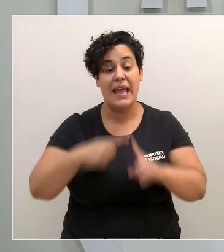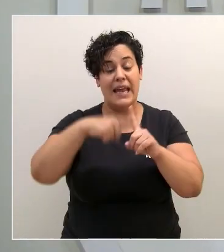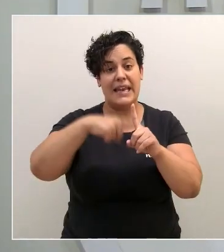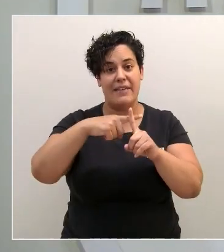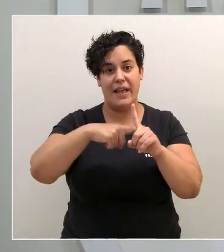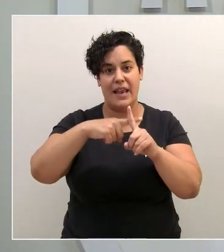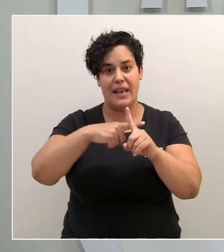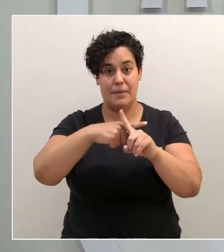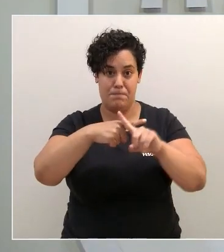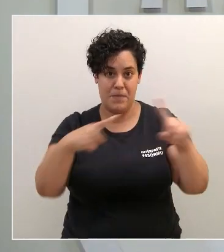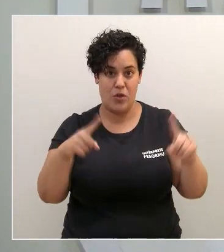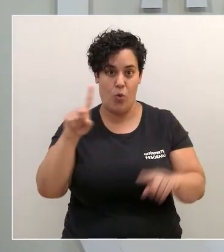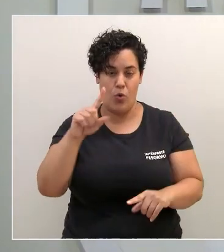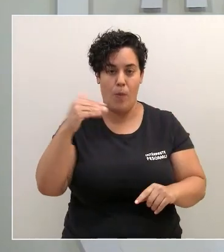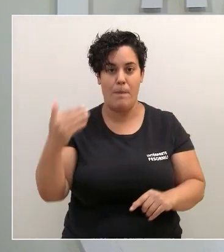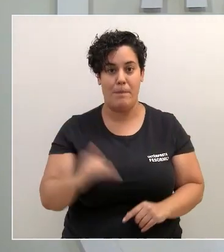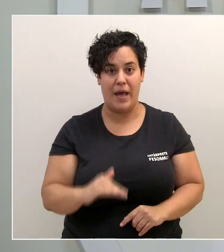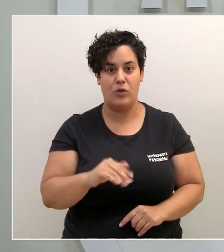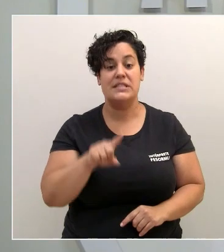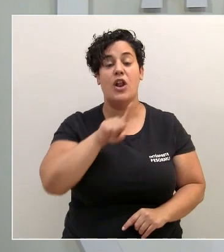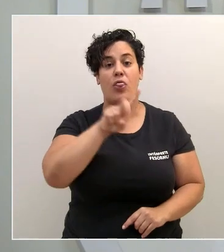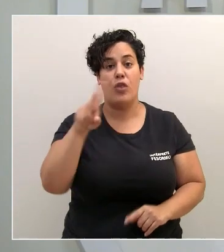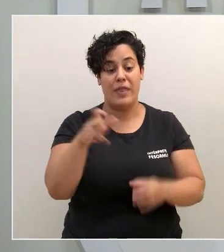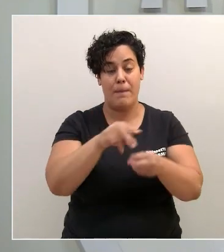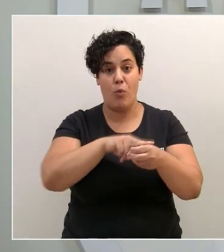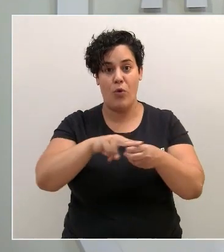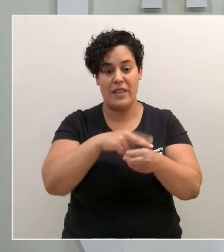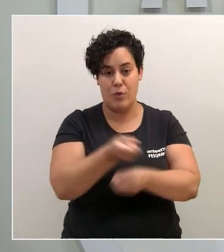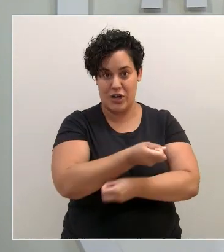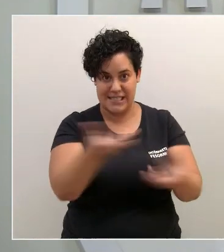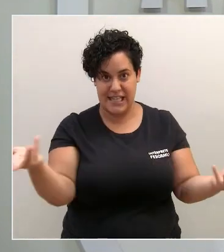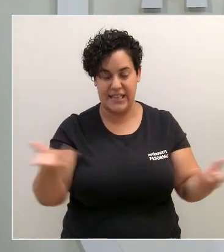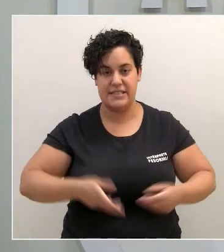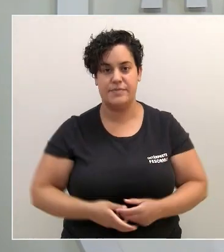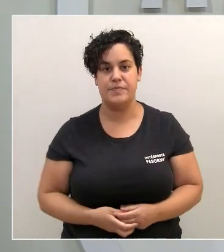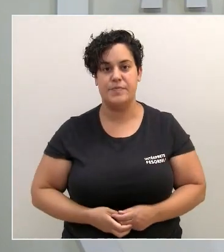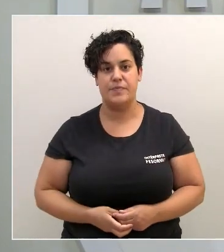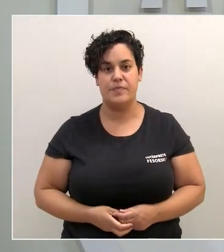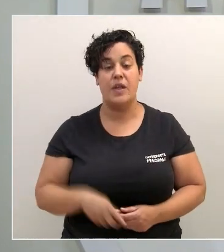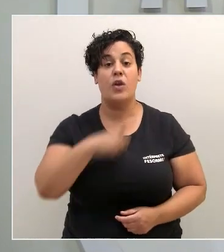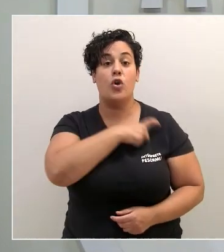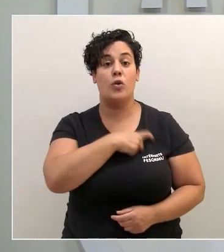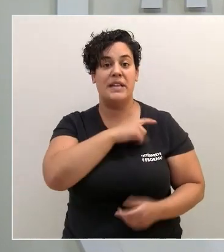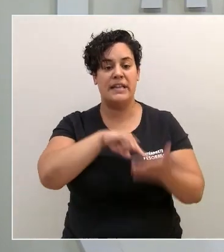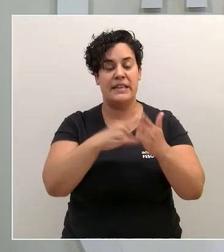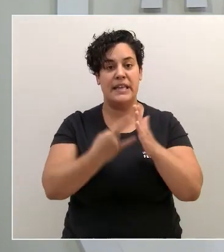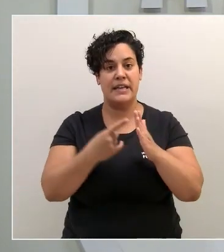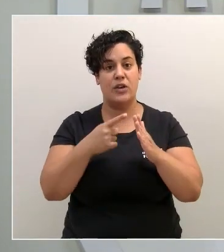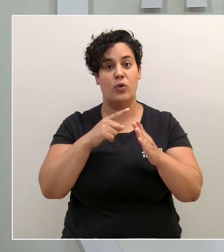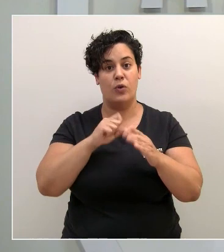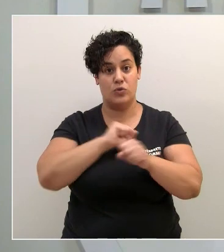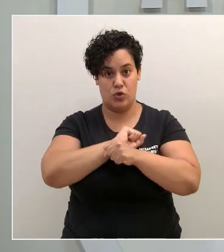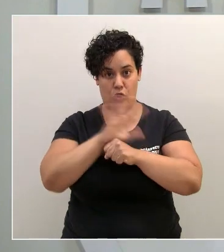alerta 1 bajo, pues quedarían incluidos los 12 municipios restantes de la región. El Comité Técnico COVID, analizada la